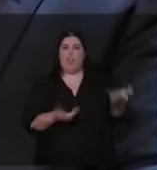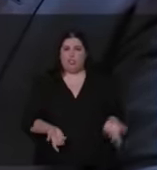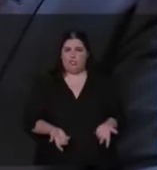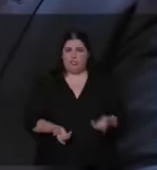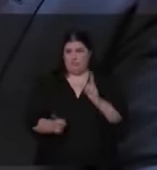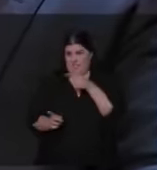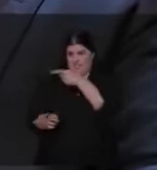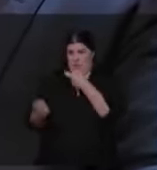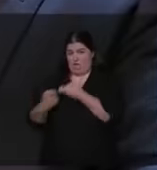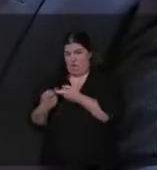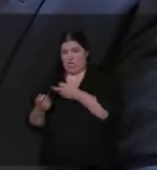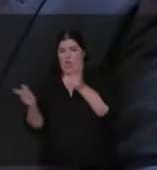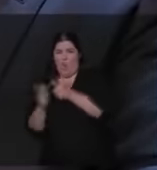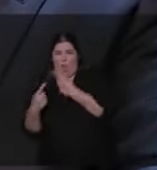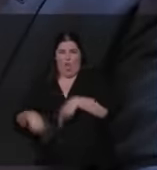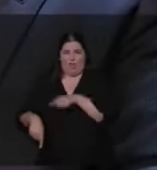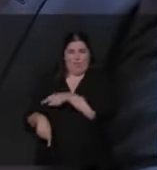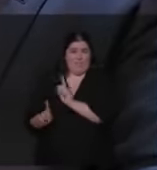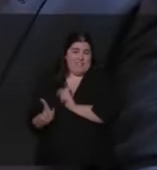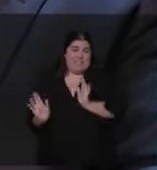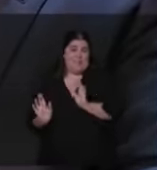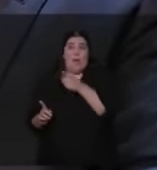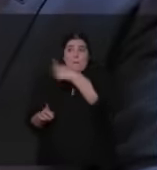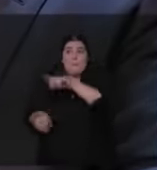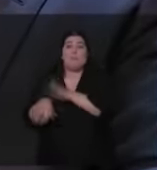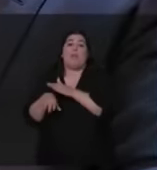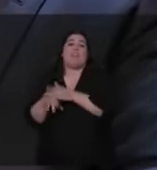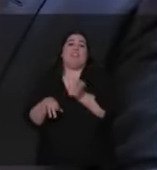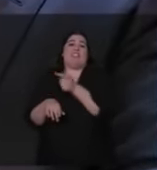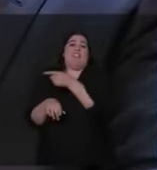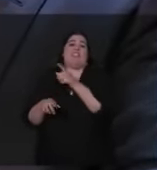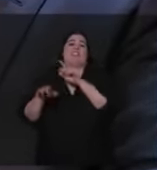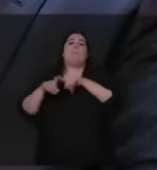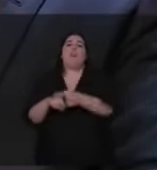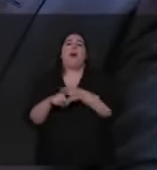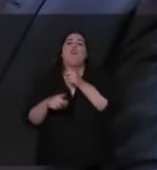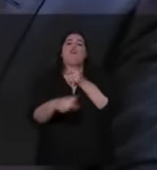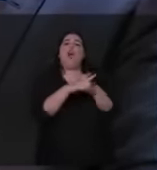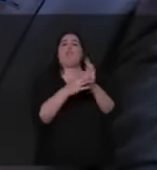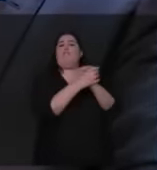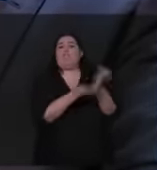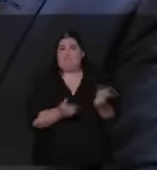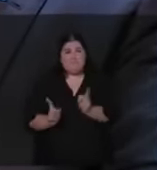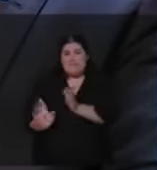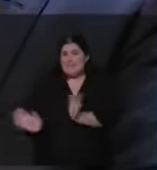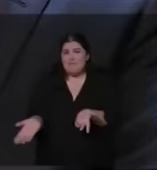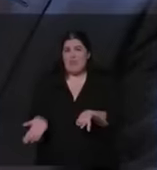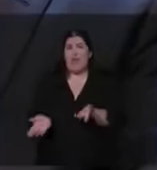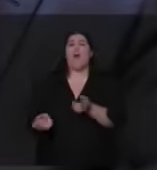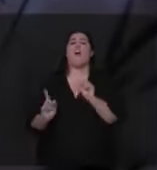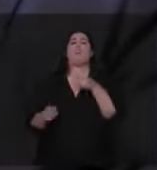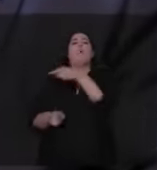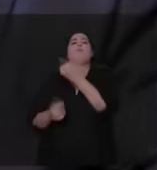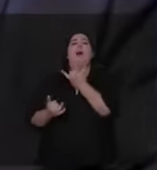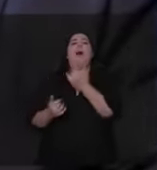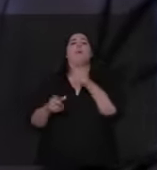con los que vos te reunís. Son los mismos que también le hicieron los 14 paros generales a Alfonsín. No solo eso, sino que además tenés una fuerte